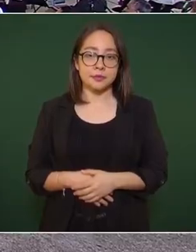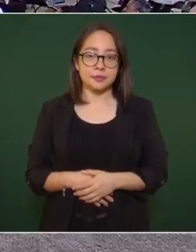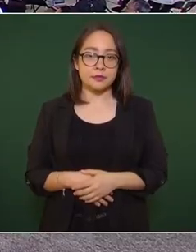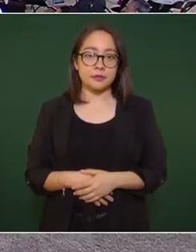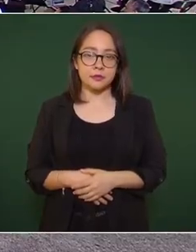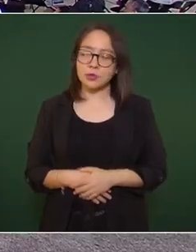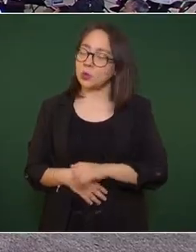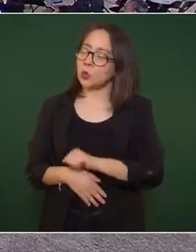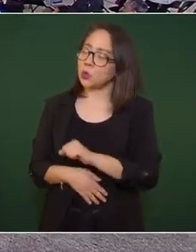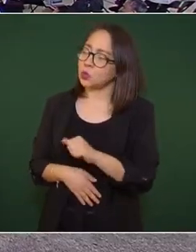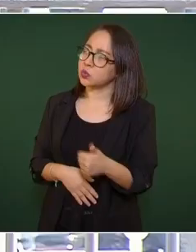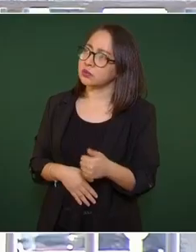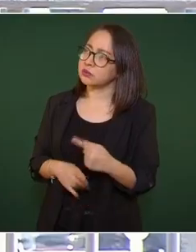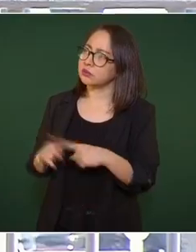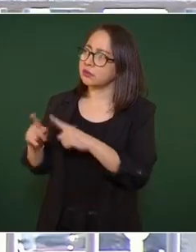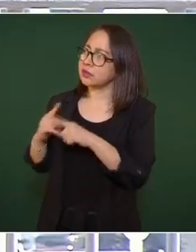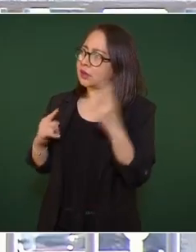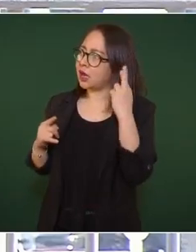¿Cuáles otras cadenas?